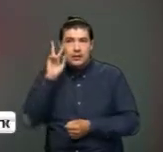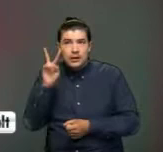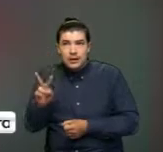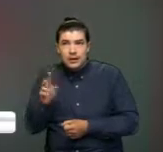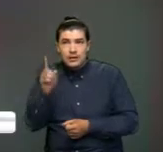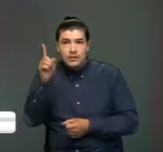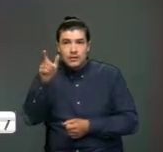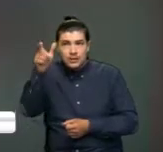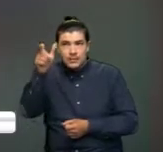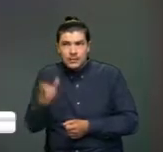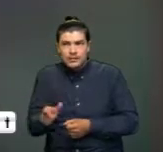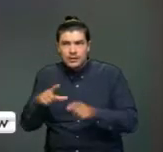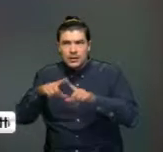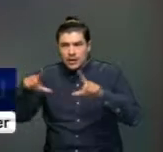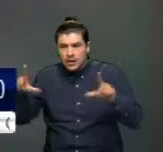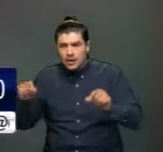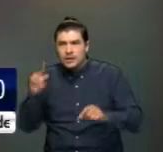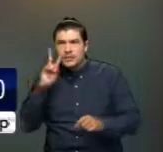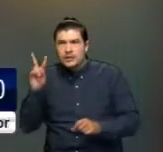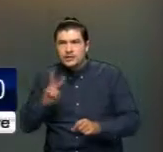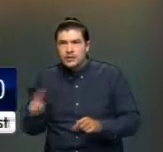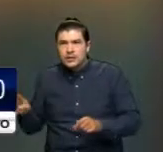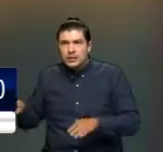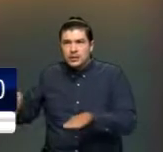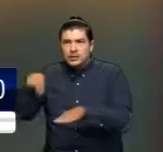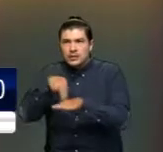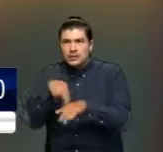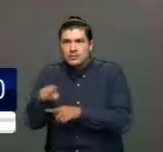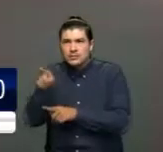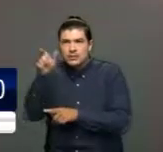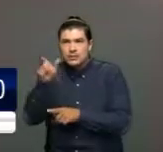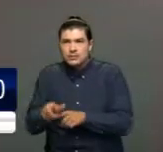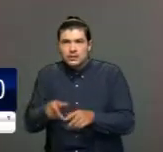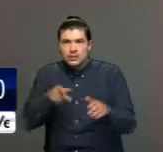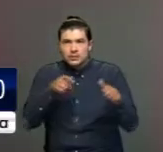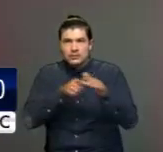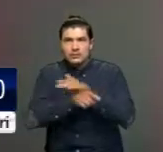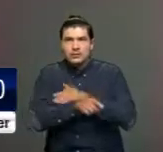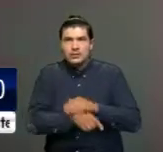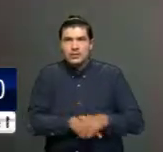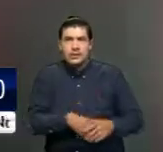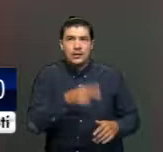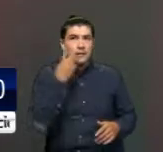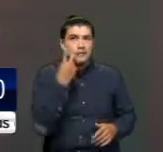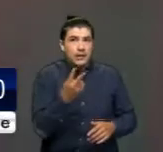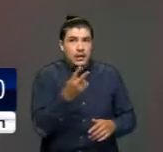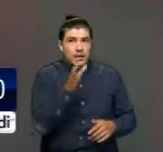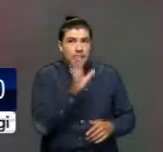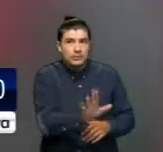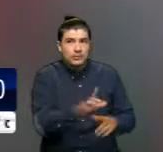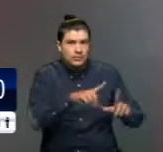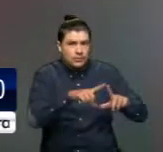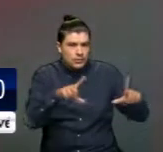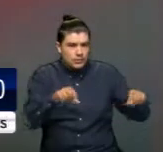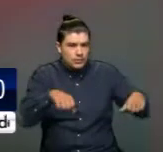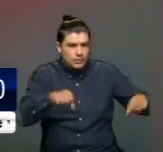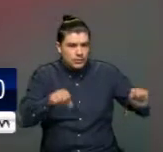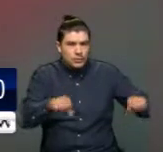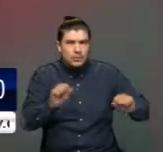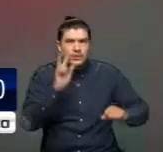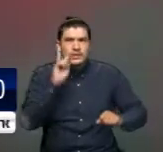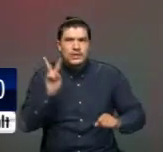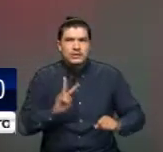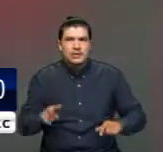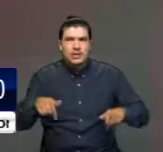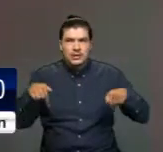con una moto con placas venezolanas recoge al pasajero y arranca era una moto venezolana de mototaxi